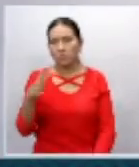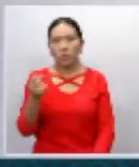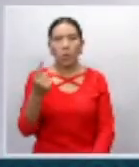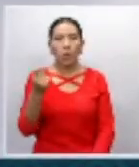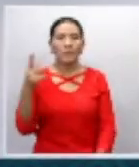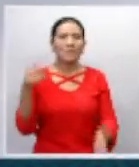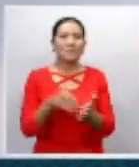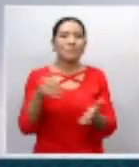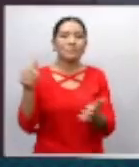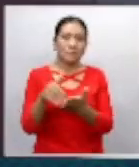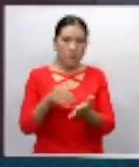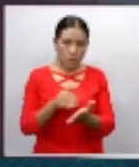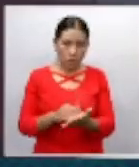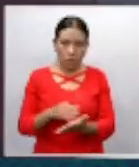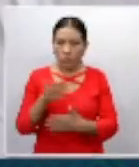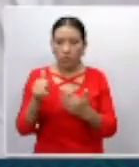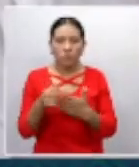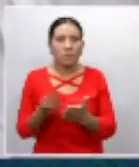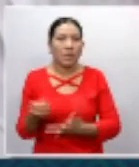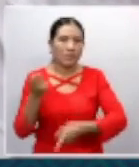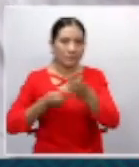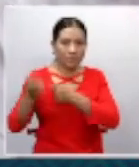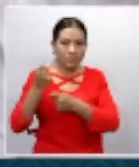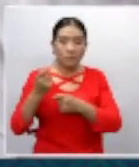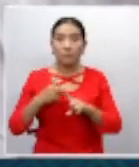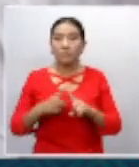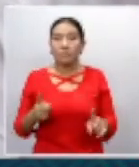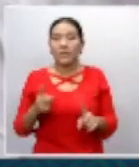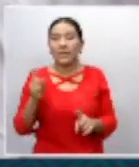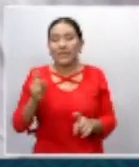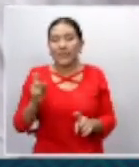casi similar a la de las importaciones. Eso se llama